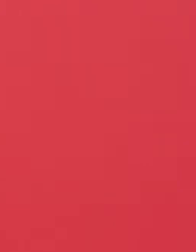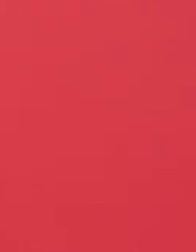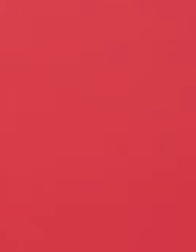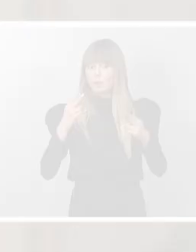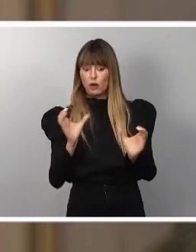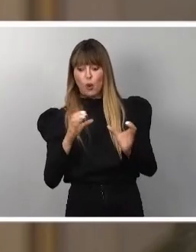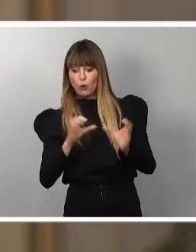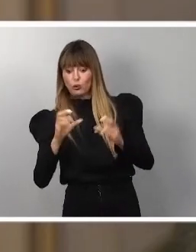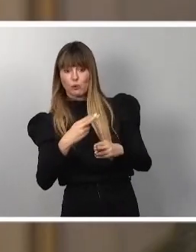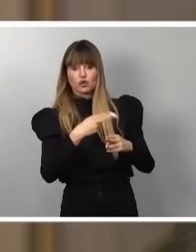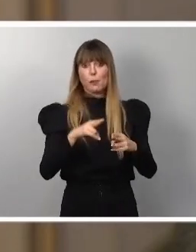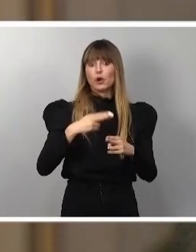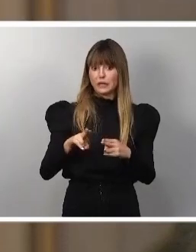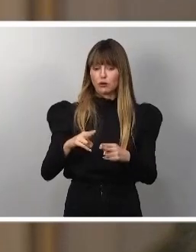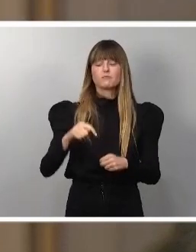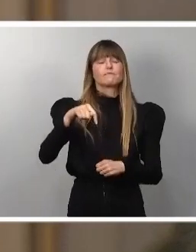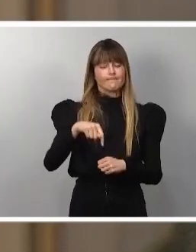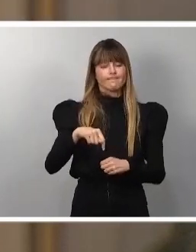que gobierna. Que aquí no hay